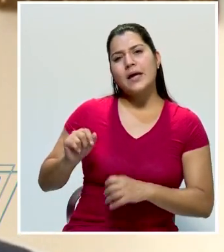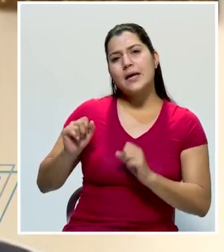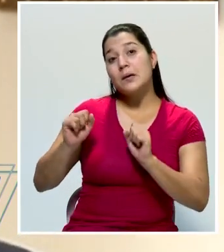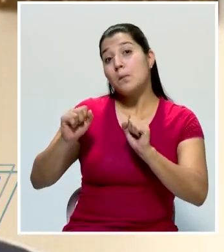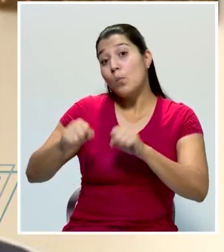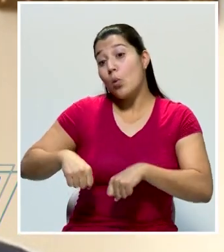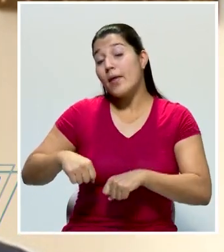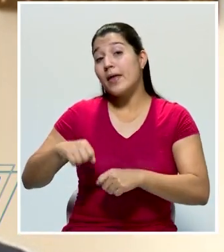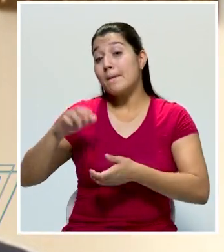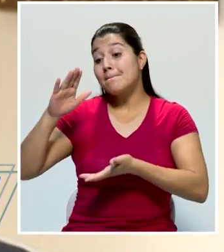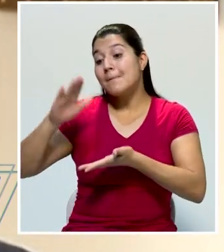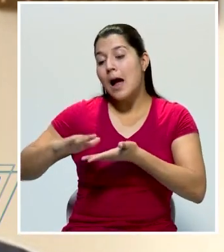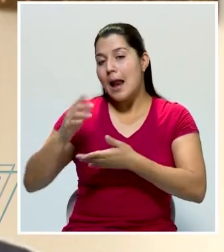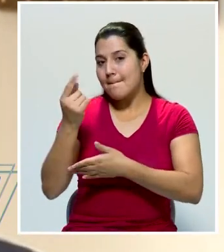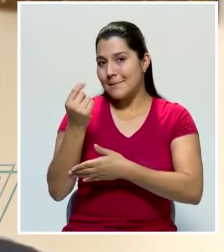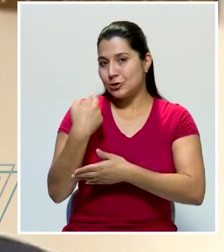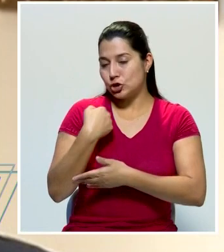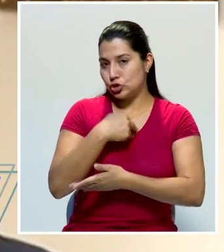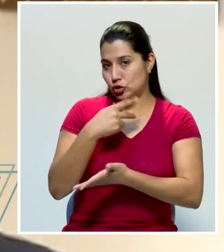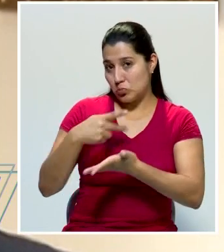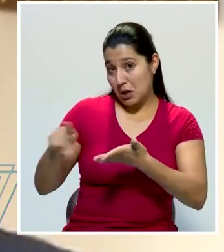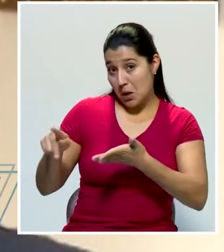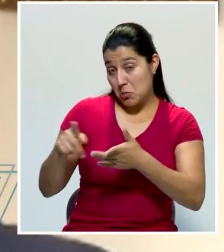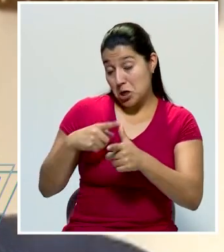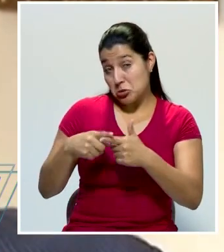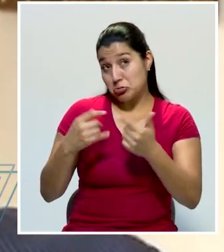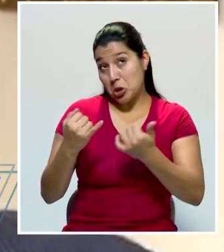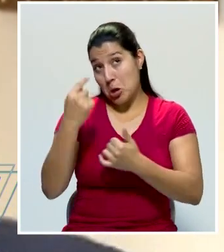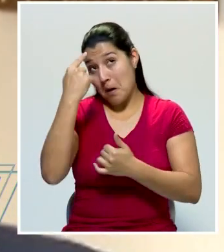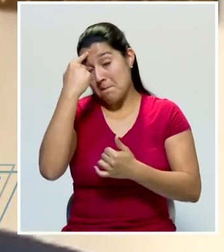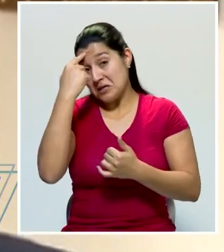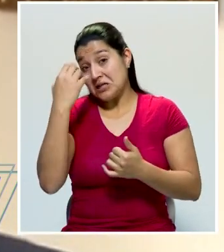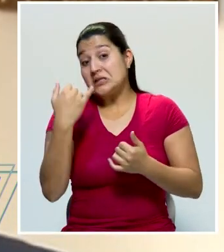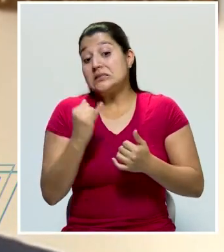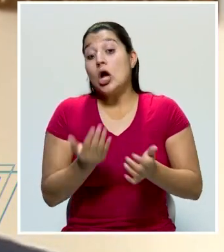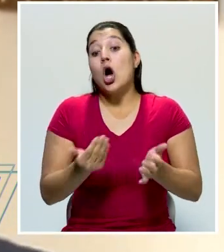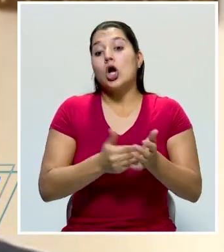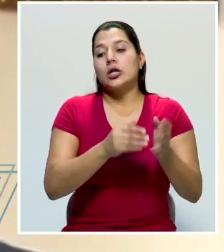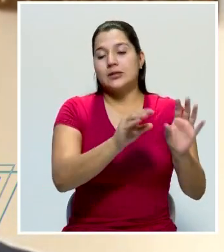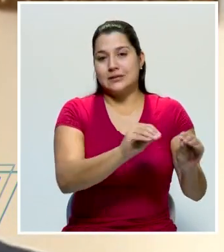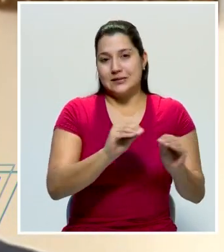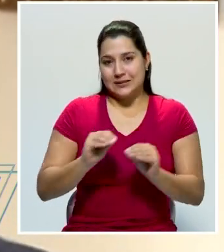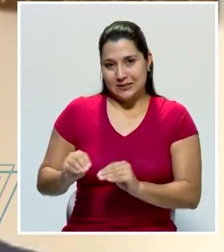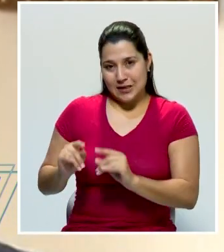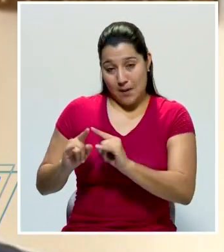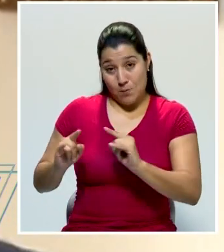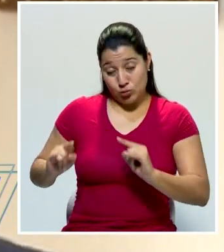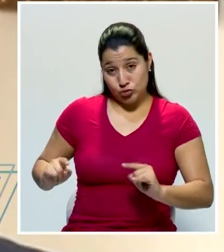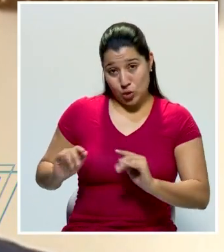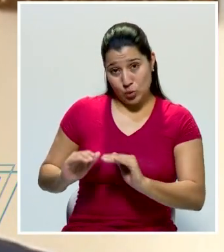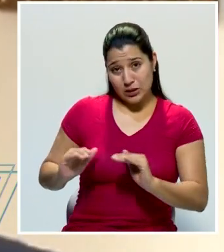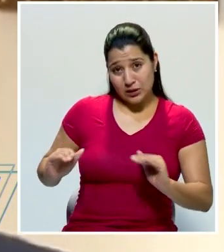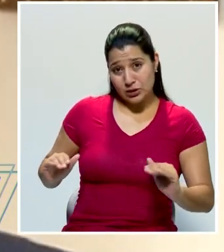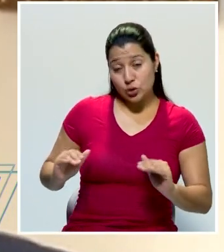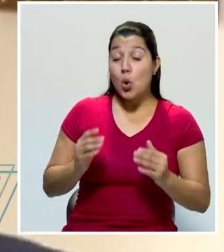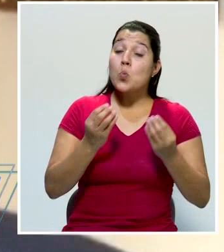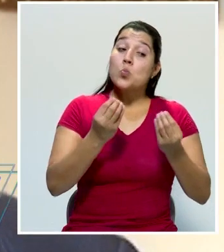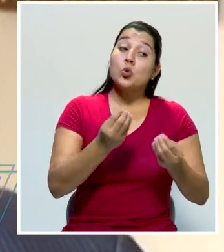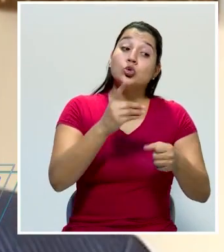esa valoración. Hay un sector de diputados y diputadas que prefieren estar